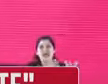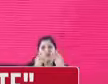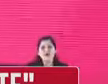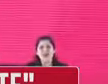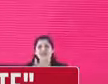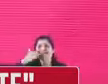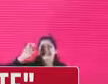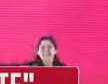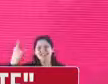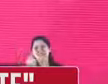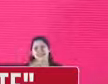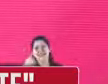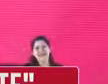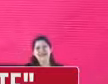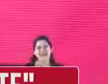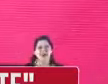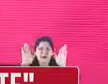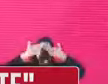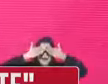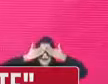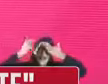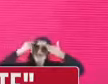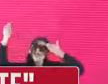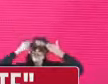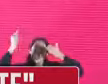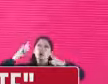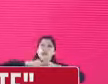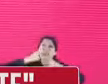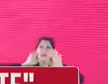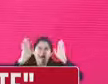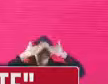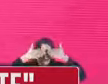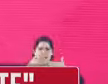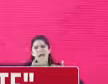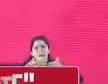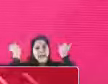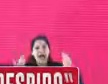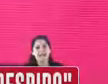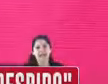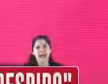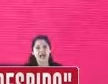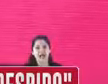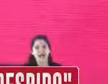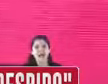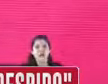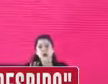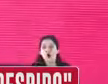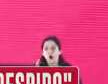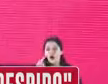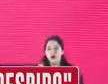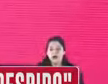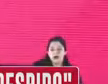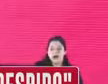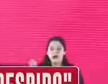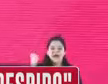mentiras sacarse las anteojeras ideológicas y políticas con las conveniencias económicas que se yo yo